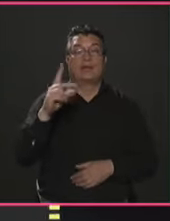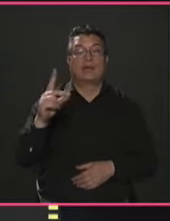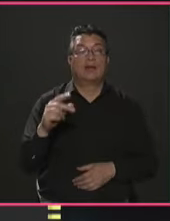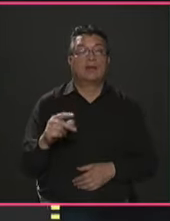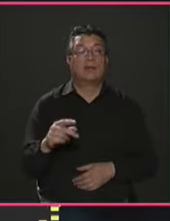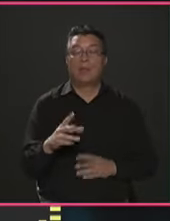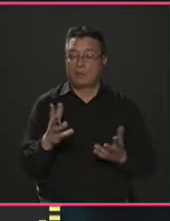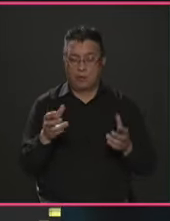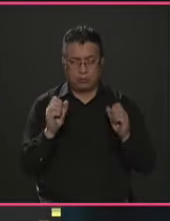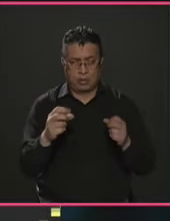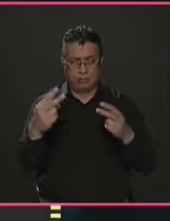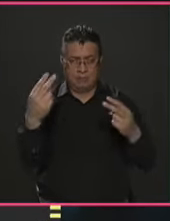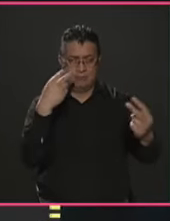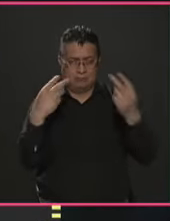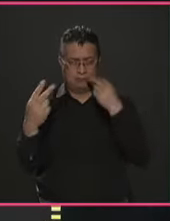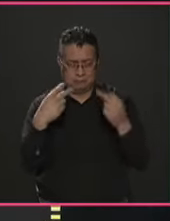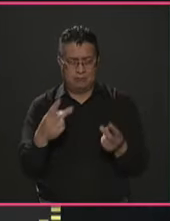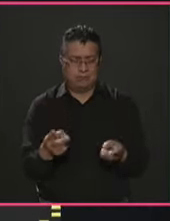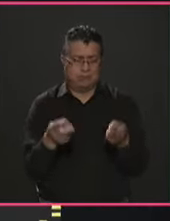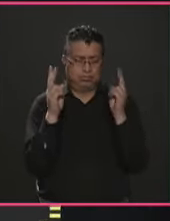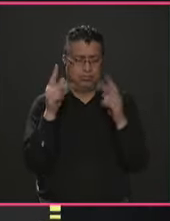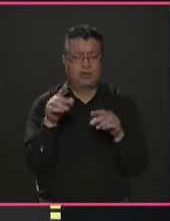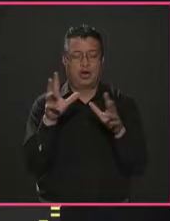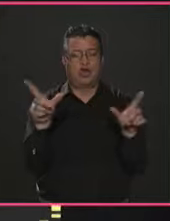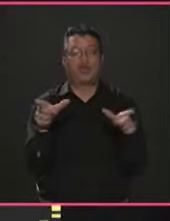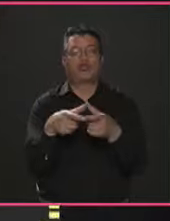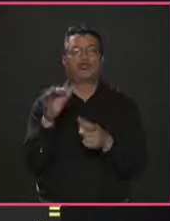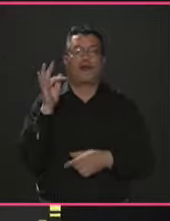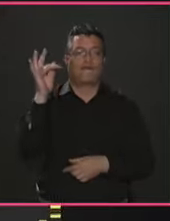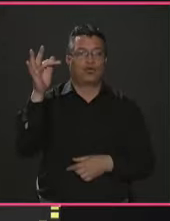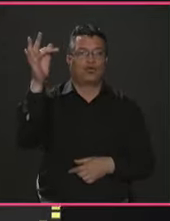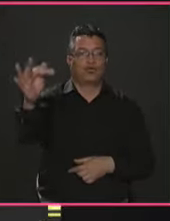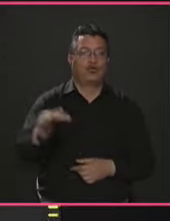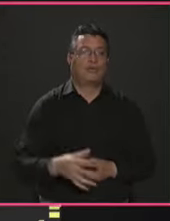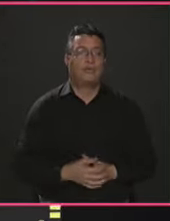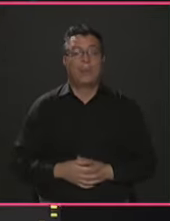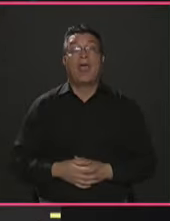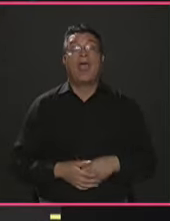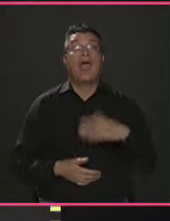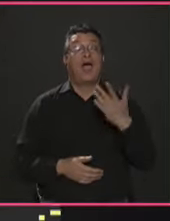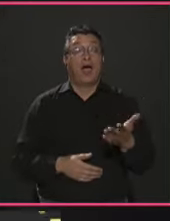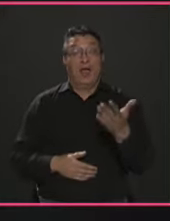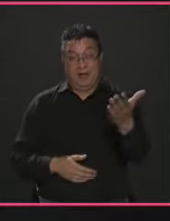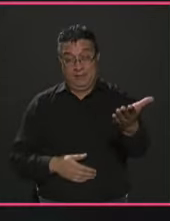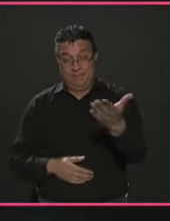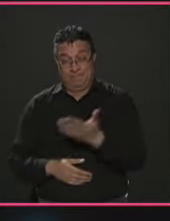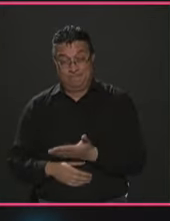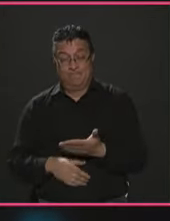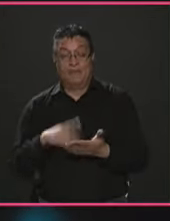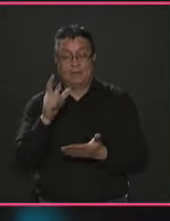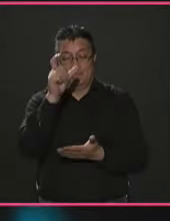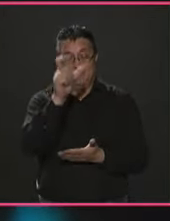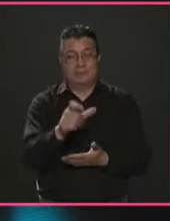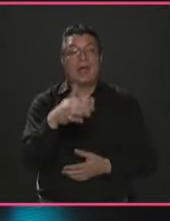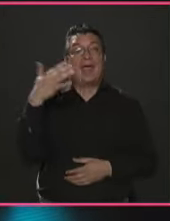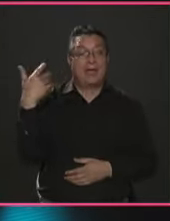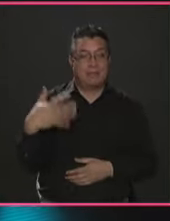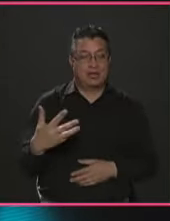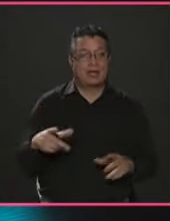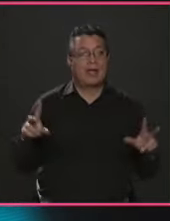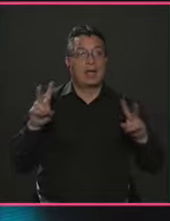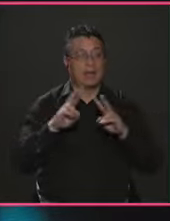hay excusa para perderse el contenido de este congreso futuro bien continuamos y vamos a recibir ahora a una figura clave en la